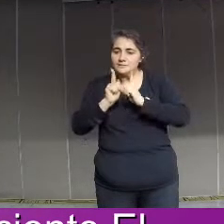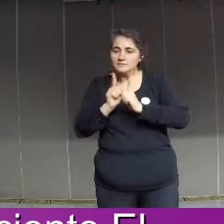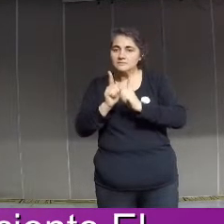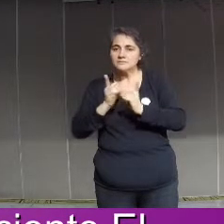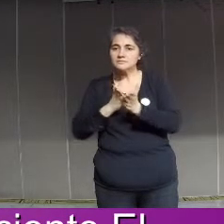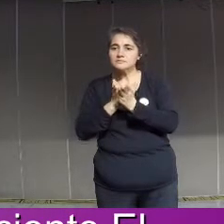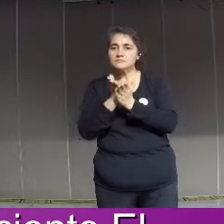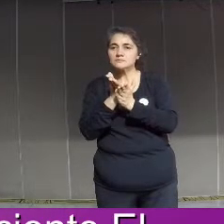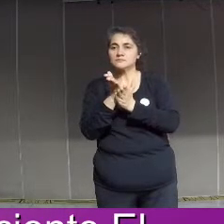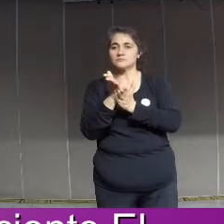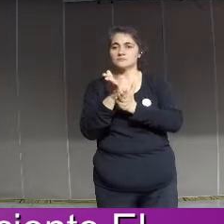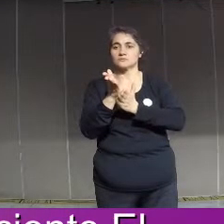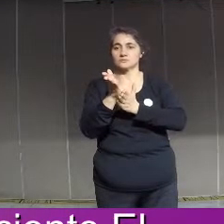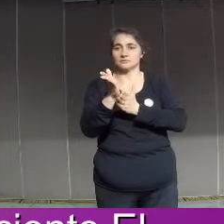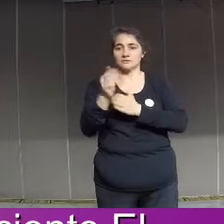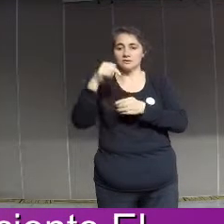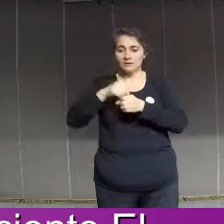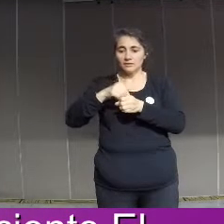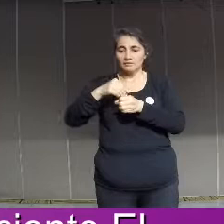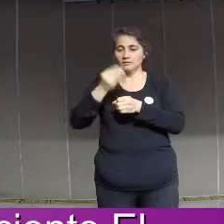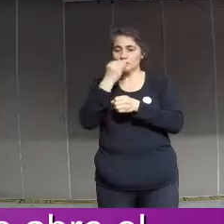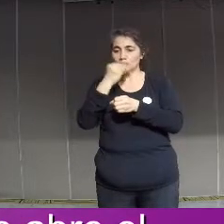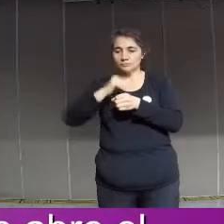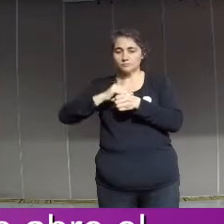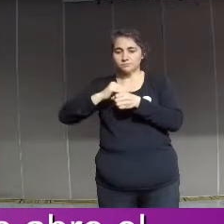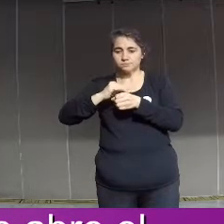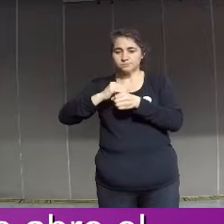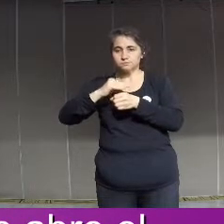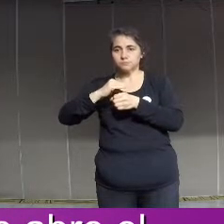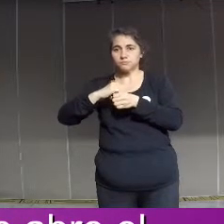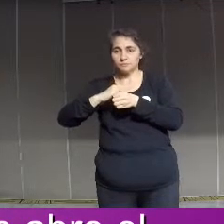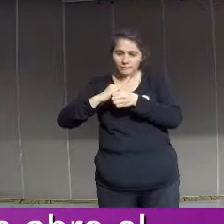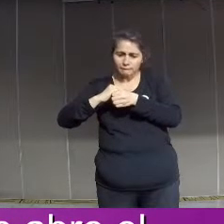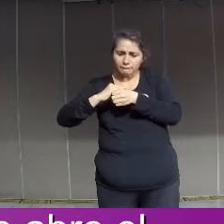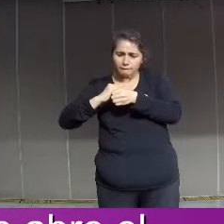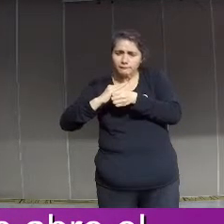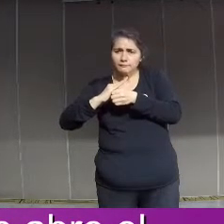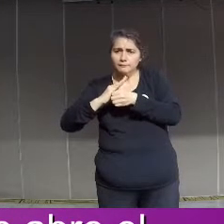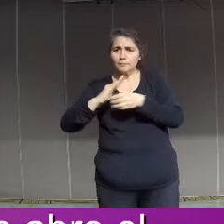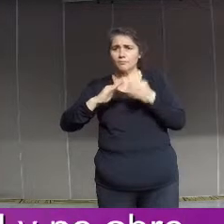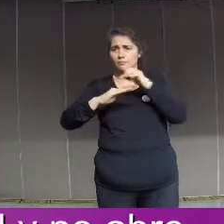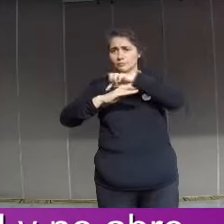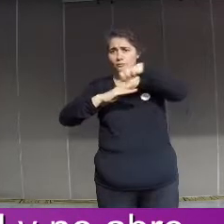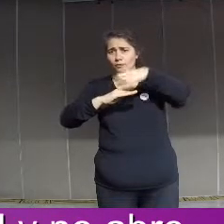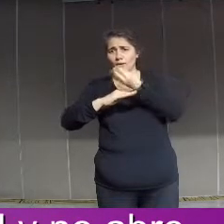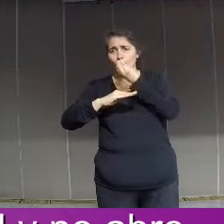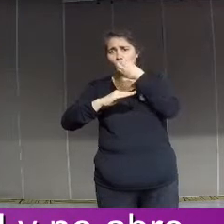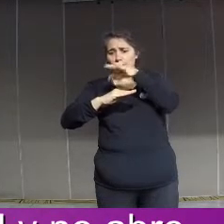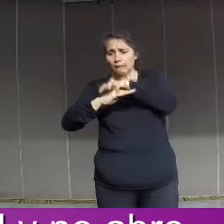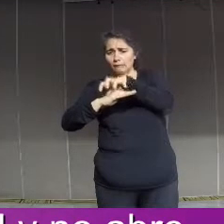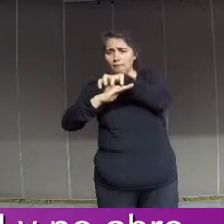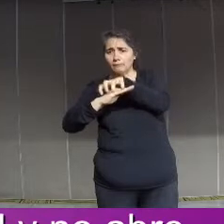acumula, muchas veces se acumula, no se abre el esófago, que eso es bastante común porque tienen